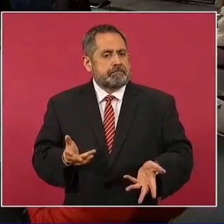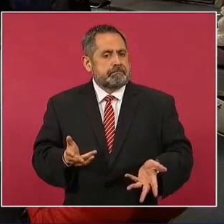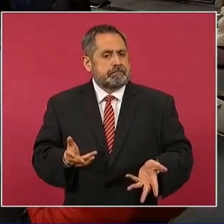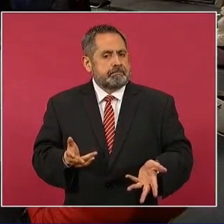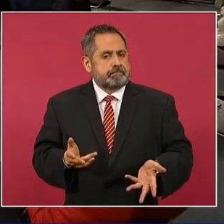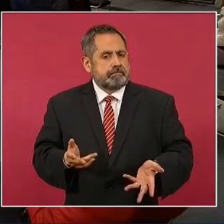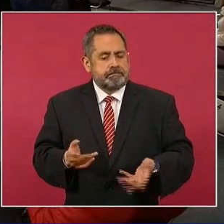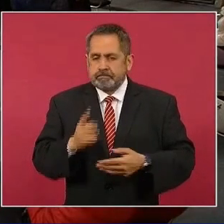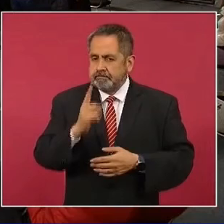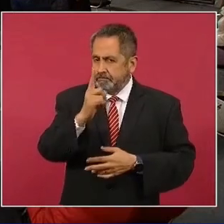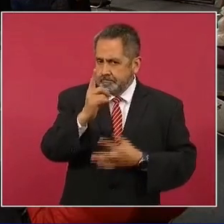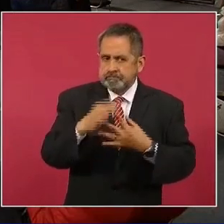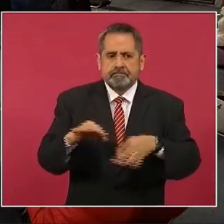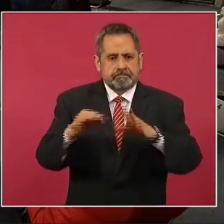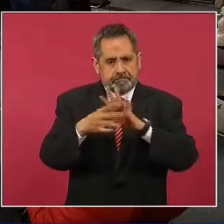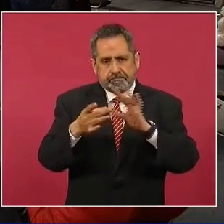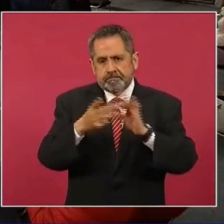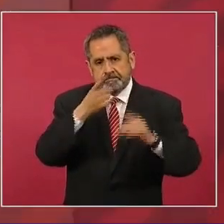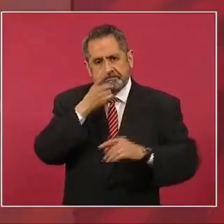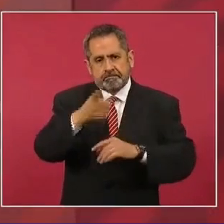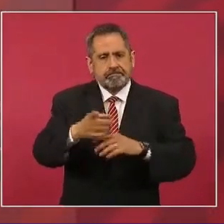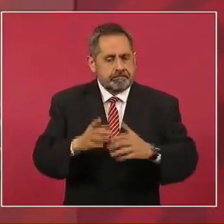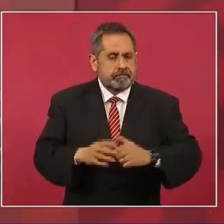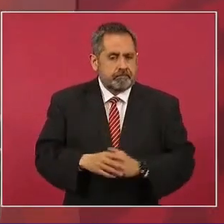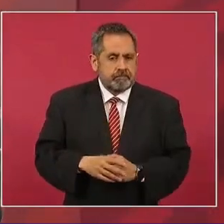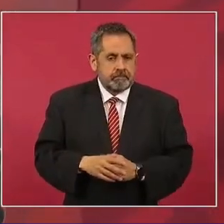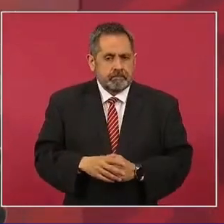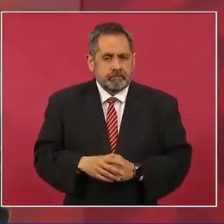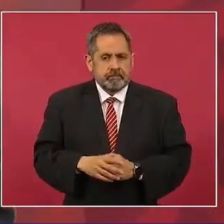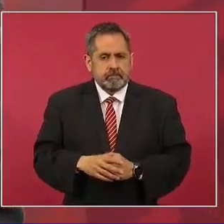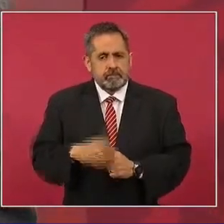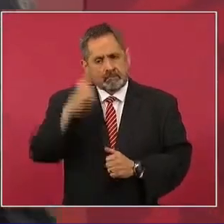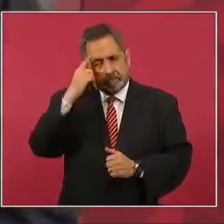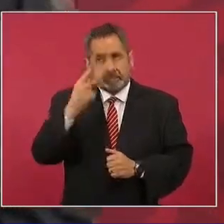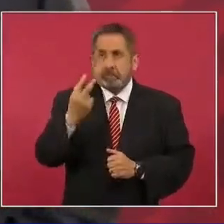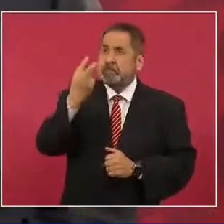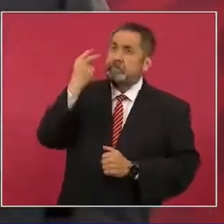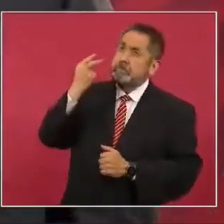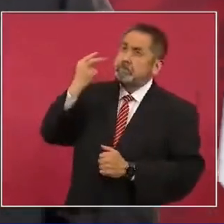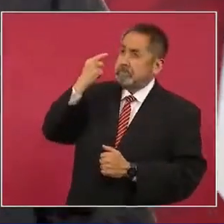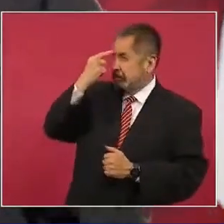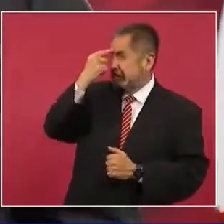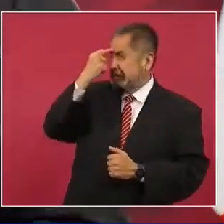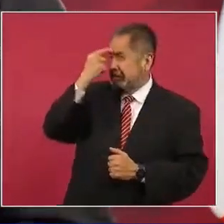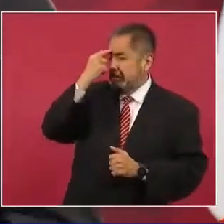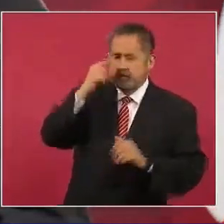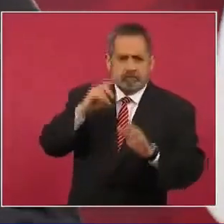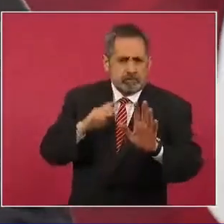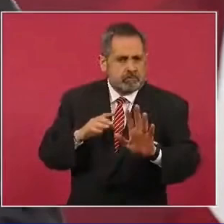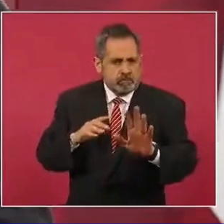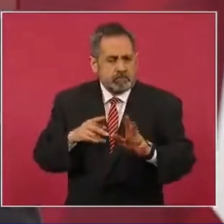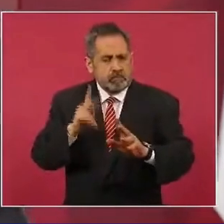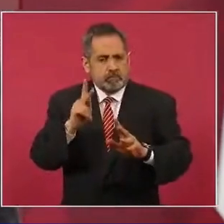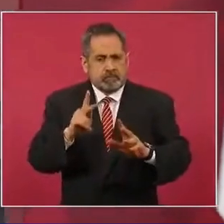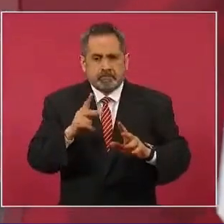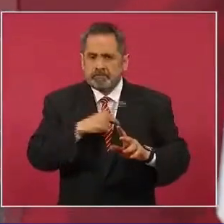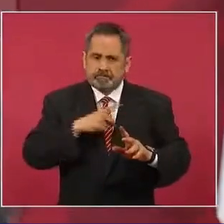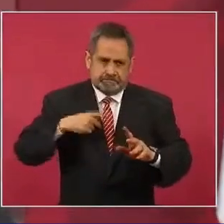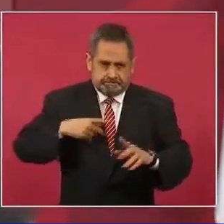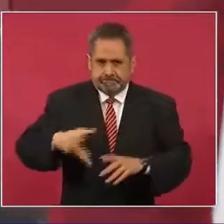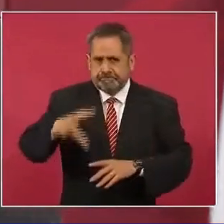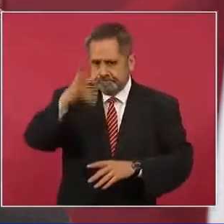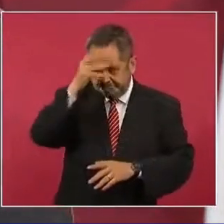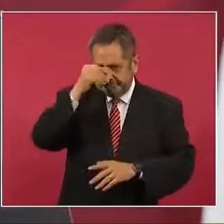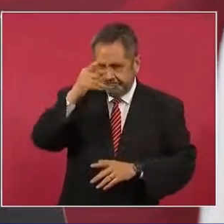Aquí es importante decirlo, o sea, no es anclarnos en el pasado, pero si no